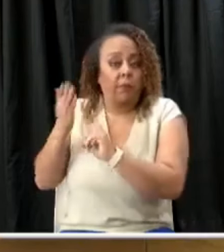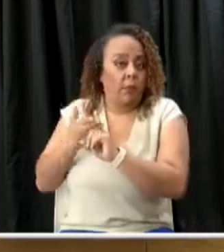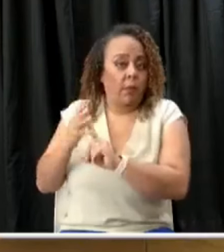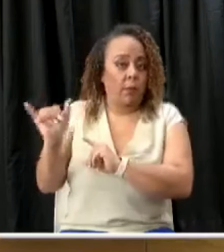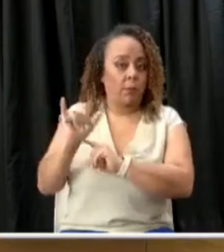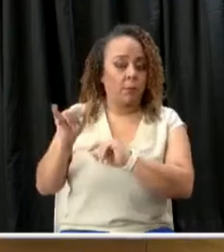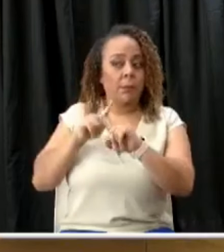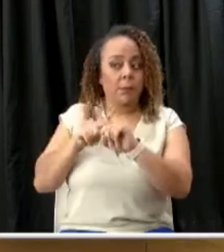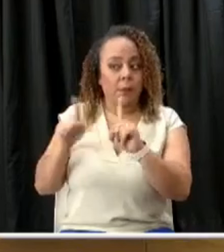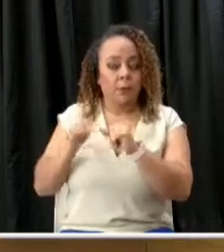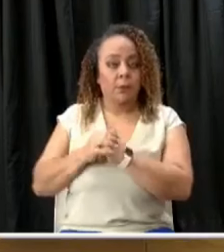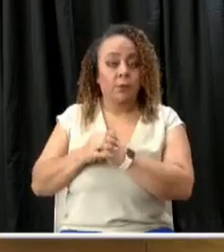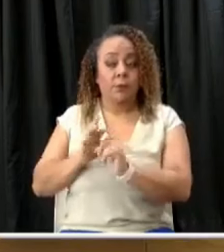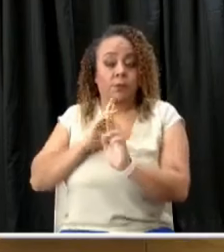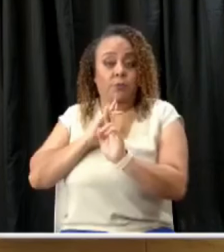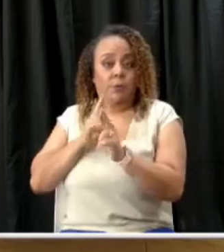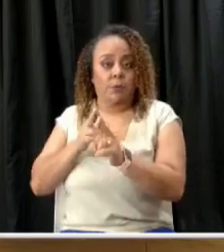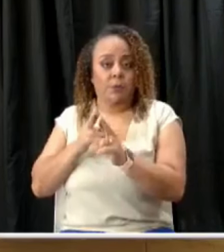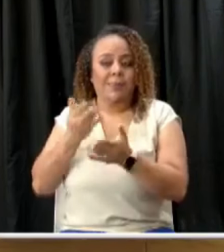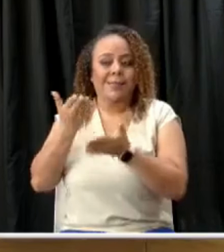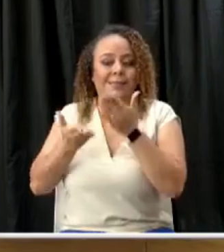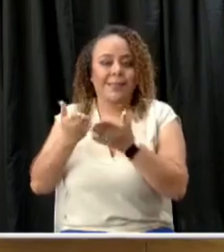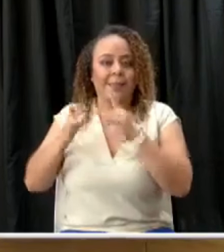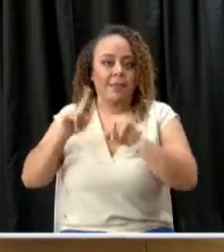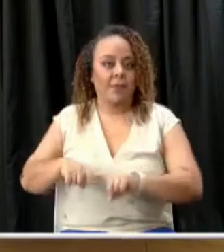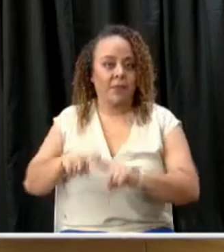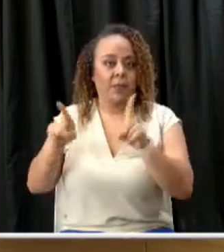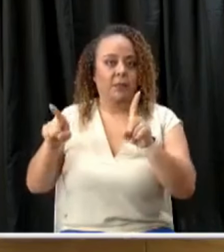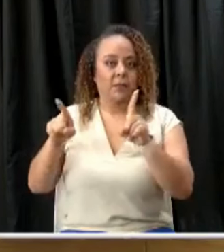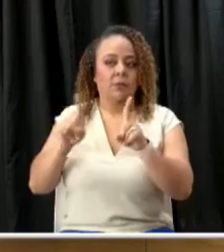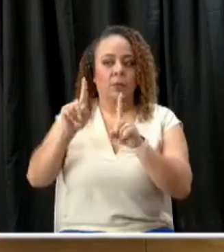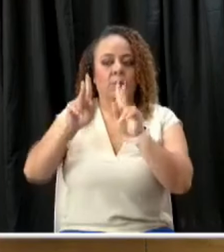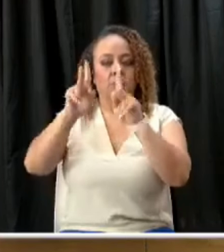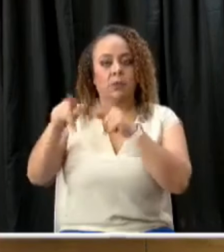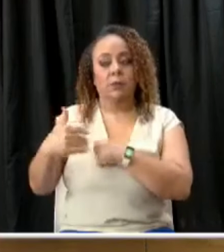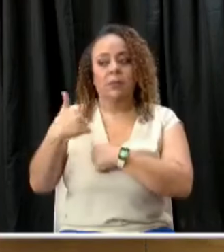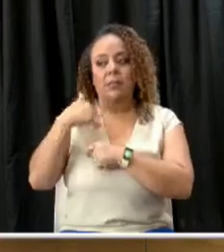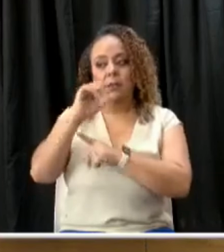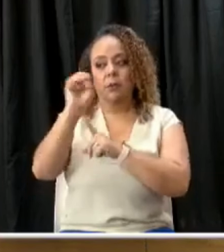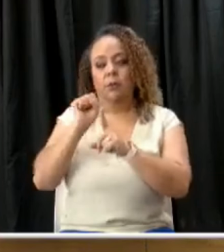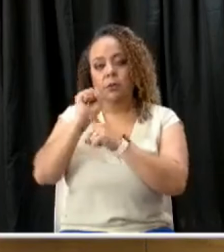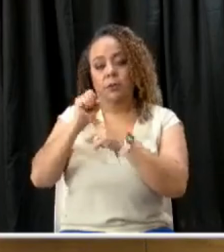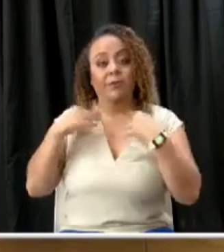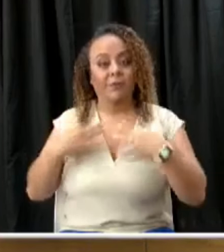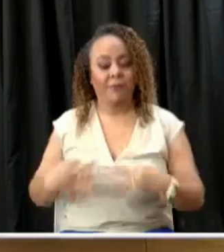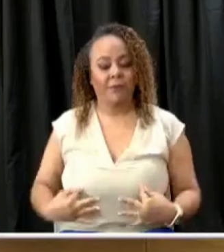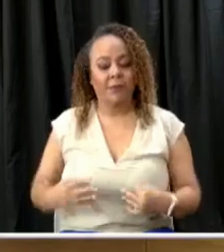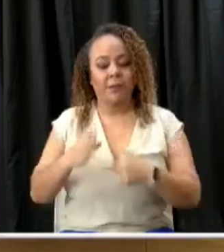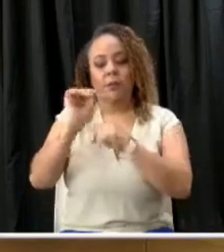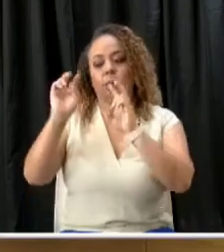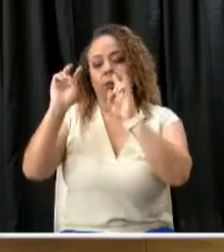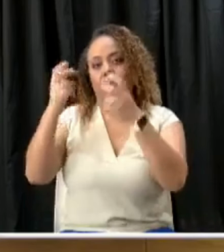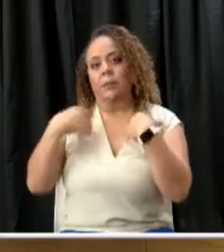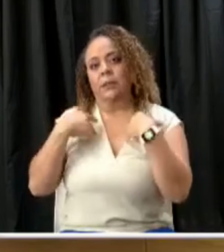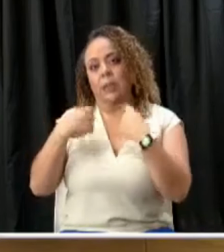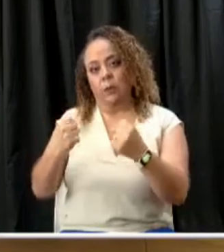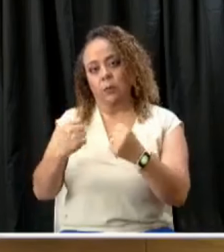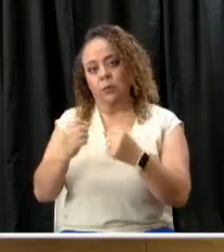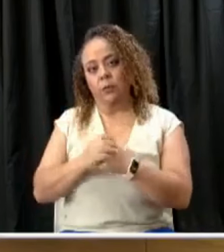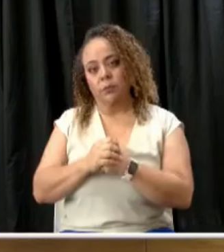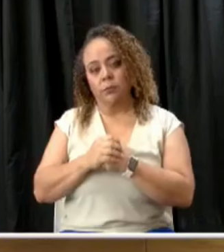afectada, pero por quizás supuesto. Los efectos van a ser diferentes a una persona que tiene una condición física y un tema de salud,